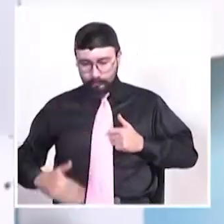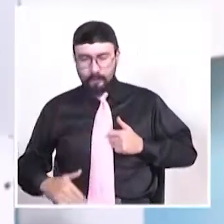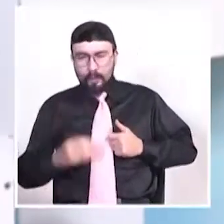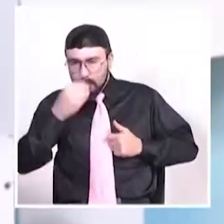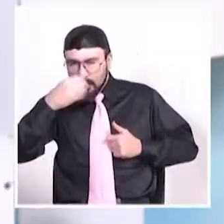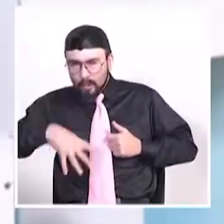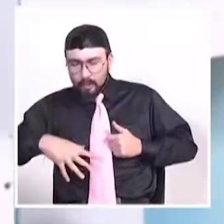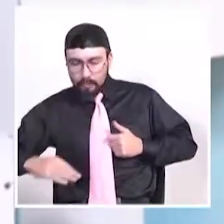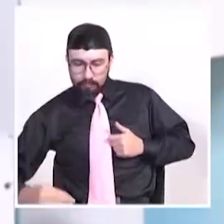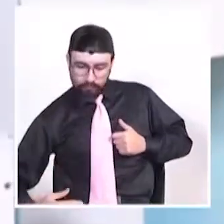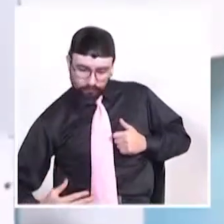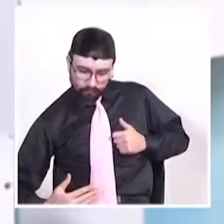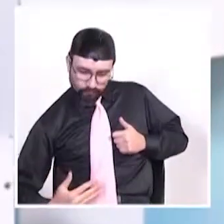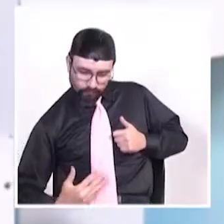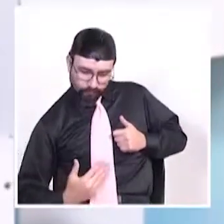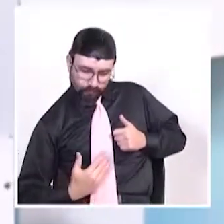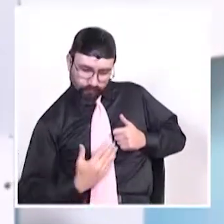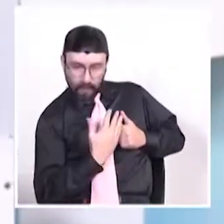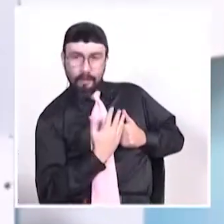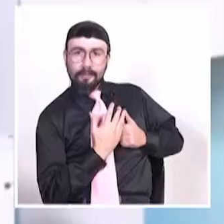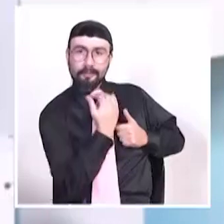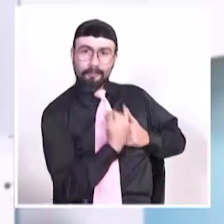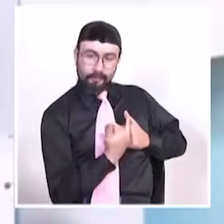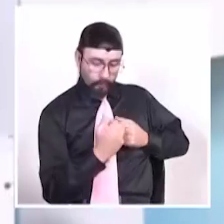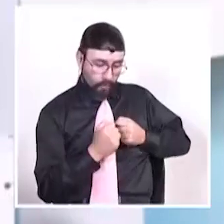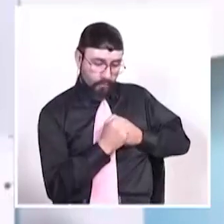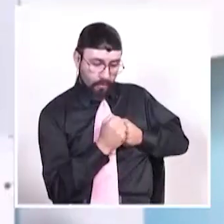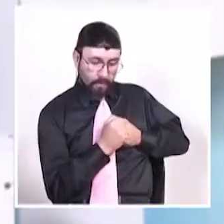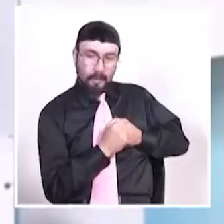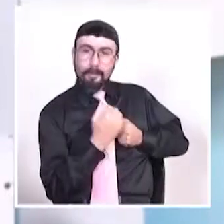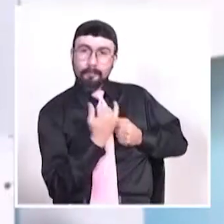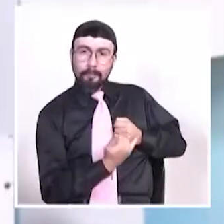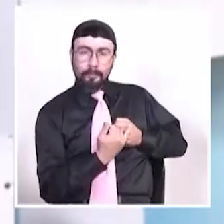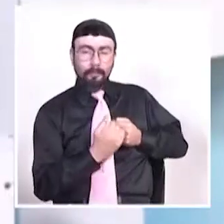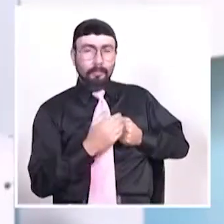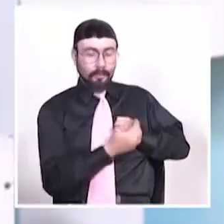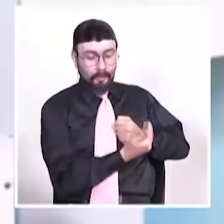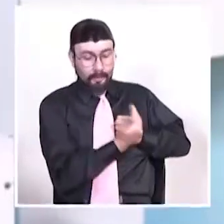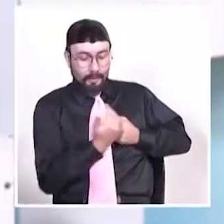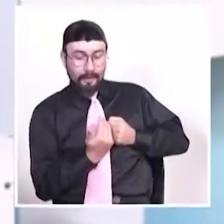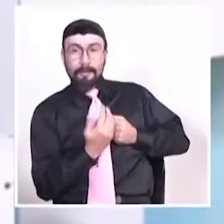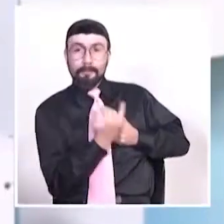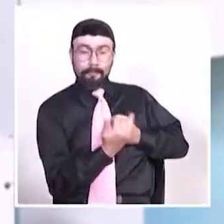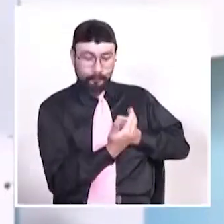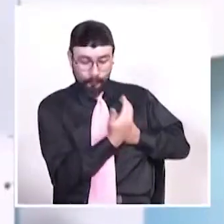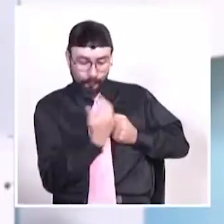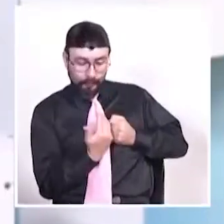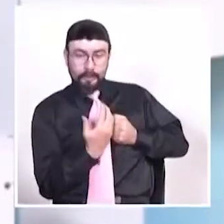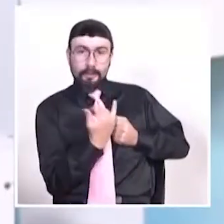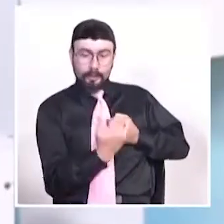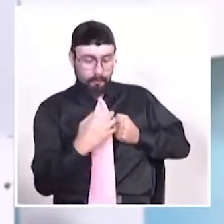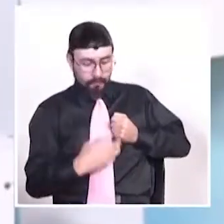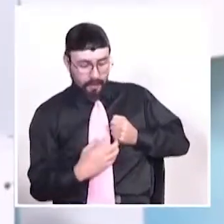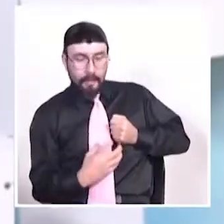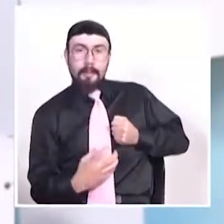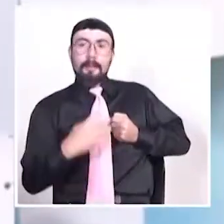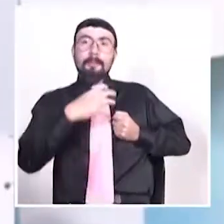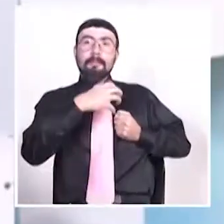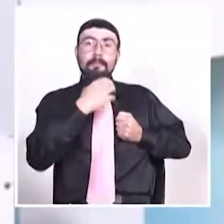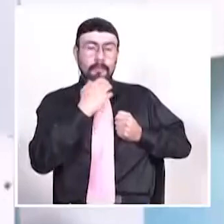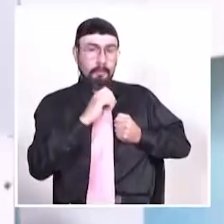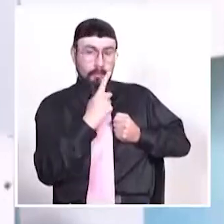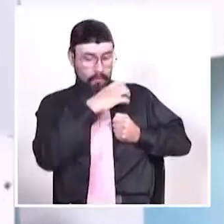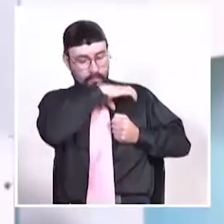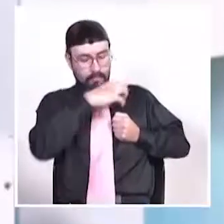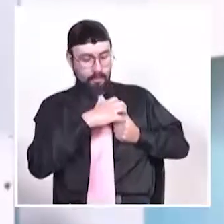llevan al corazón, y esa sangre que llegó al corazón, que llega a la parte derecha del corazón, llega al atrio derecho, luego al ventrículo derecho